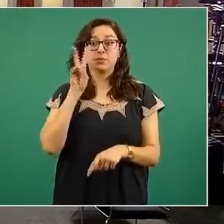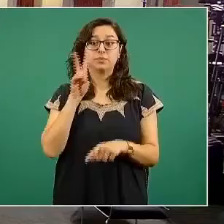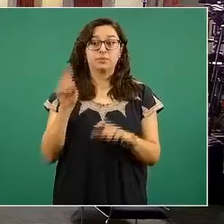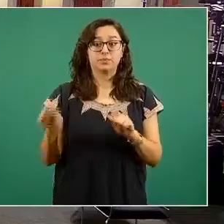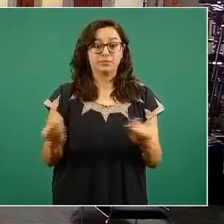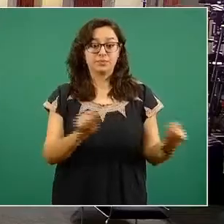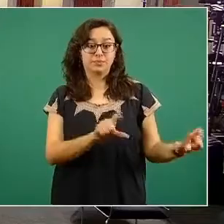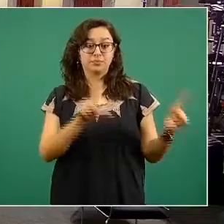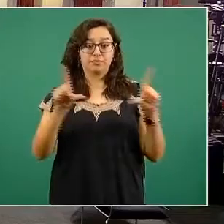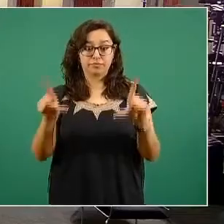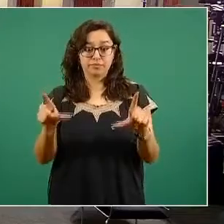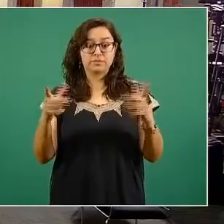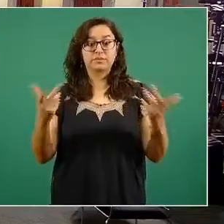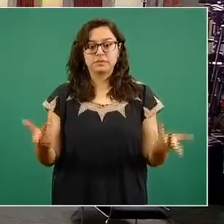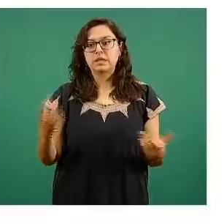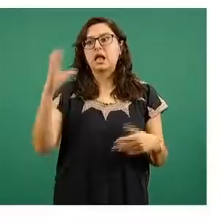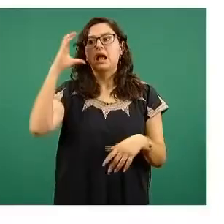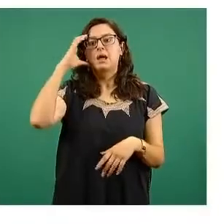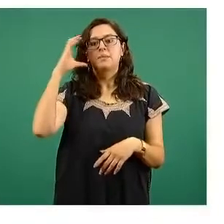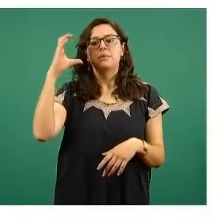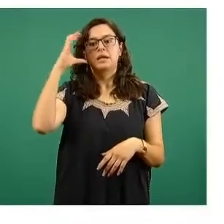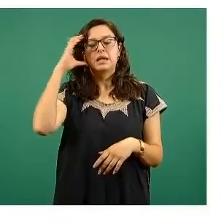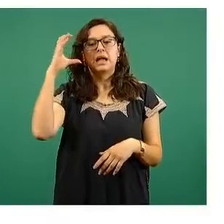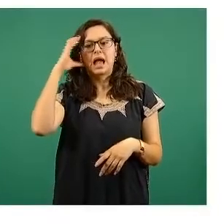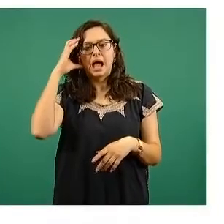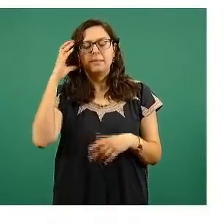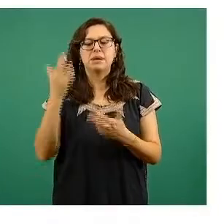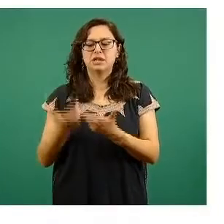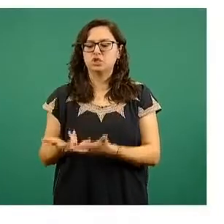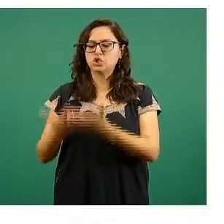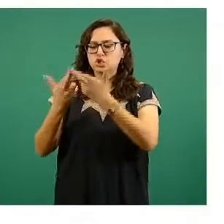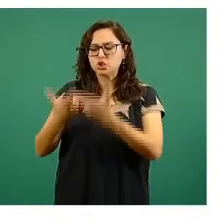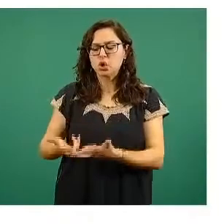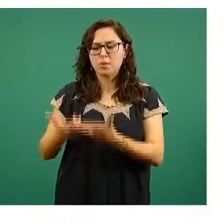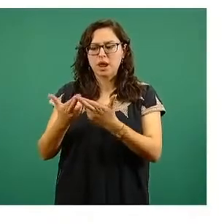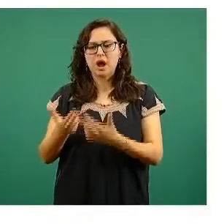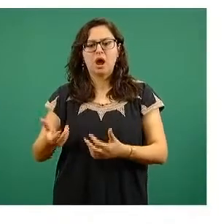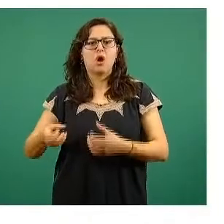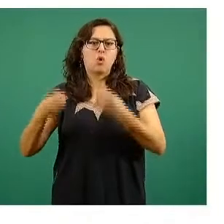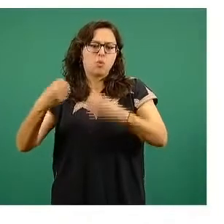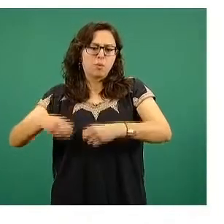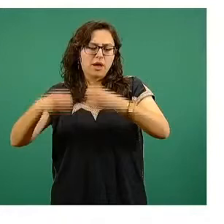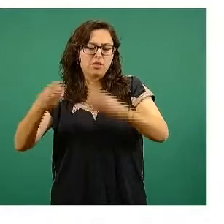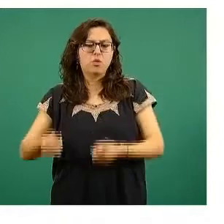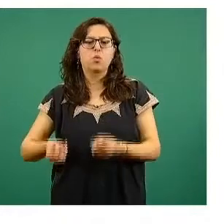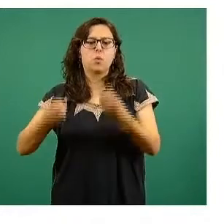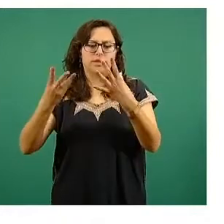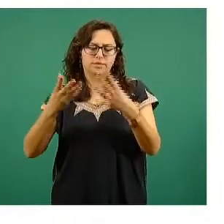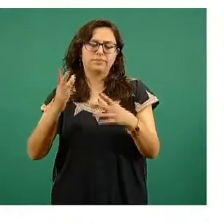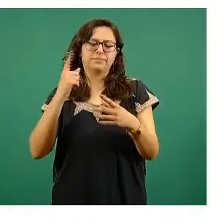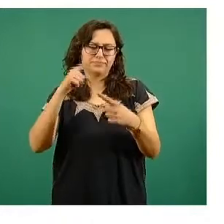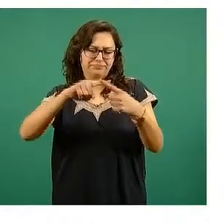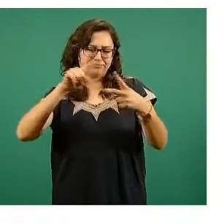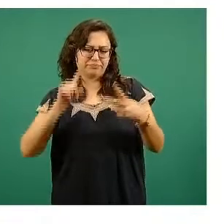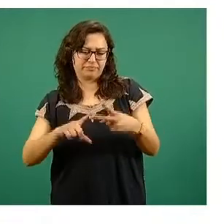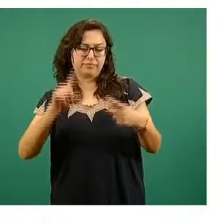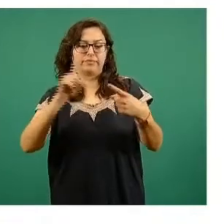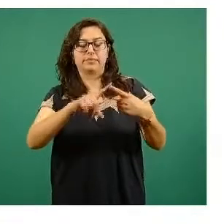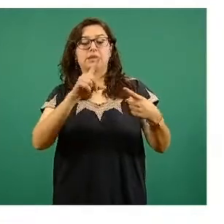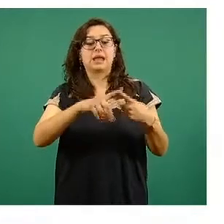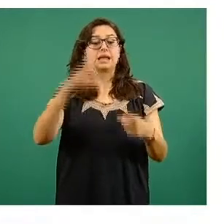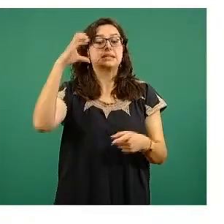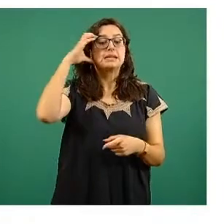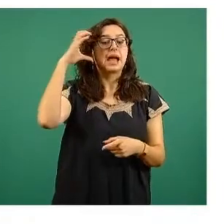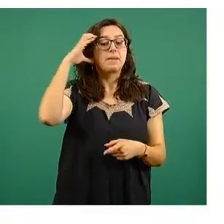camas y las dividimos en dos. Las camas de hospitalización general, es decir, aquellas para las personas que no